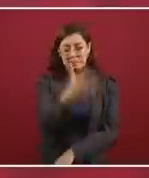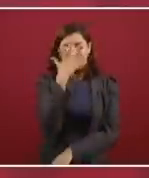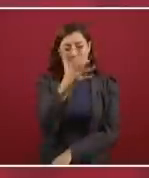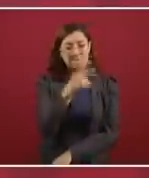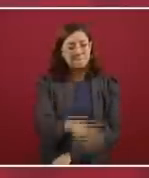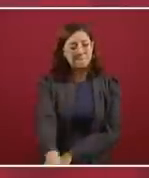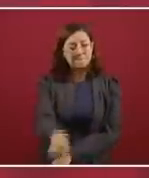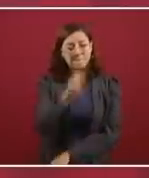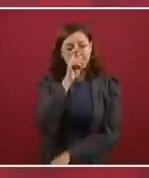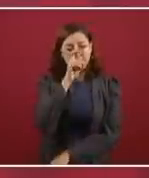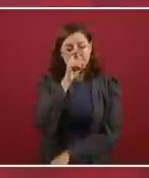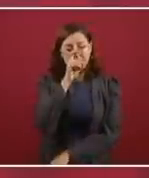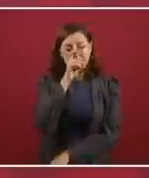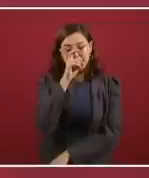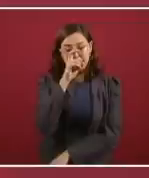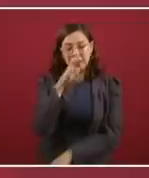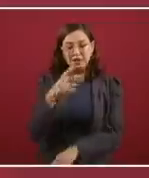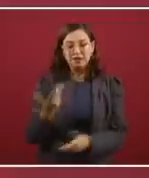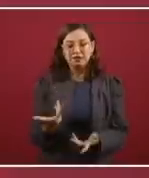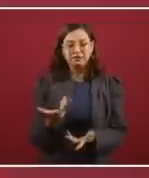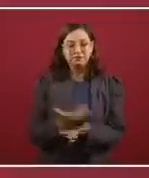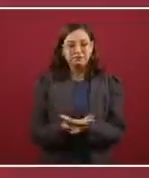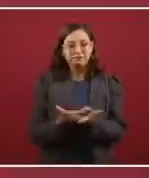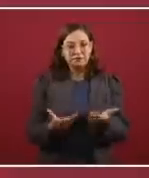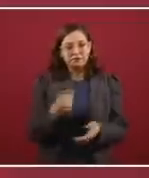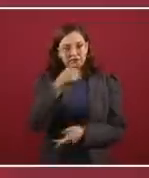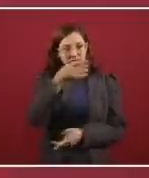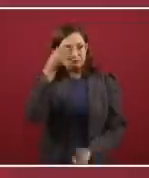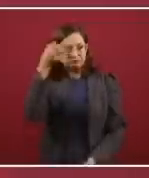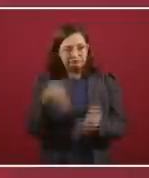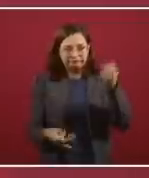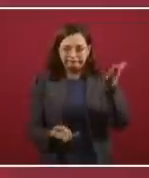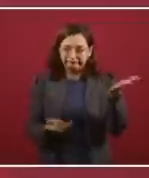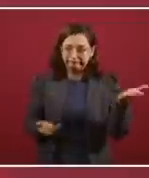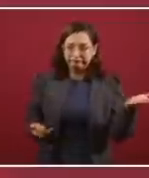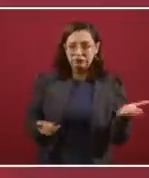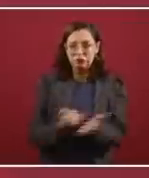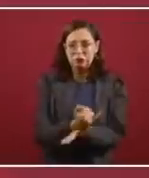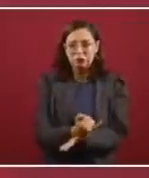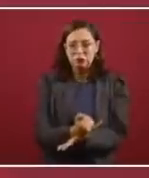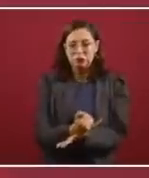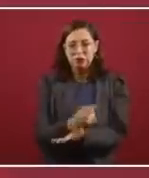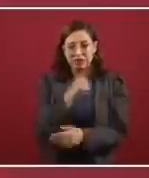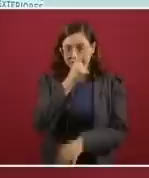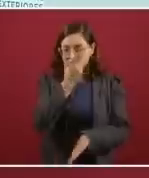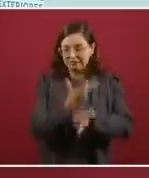La resolución que tomó ahora la Corte es impresionante, el impacto que va a tener. La